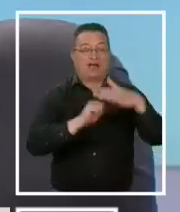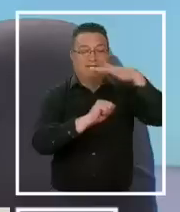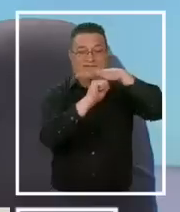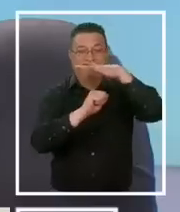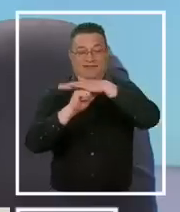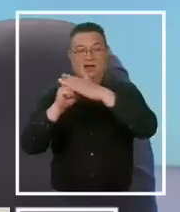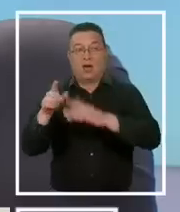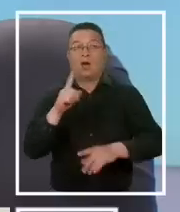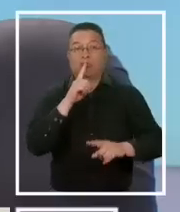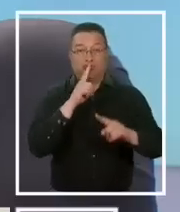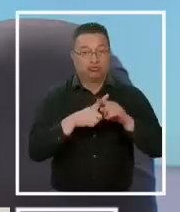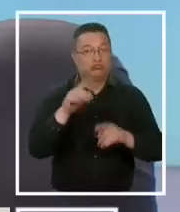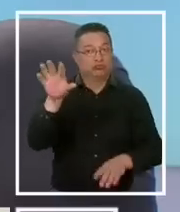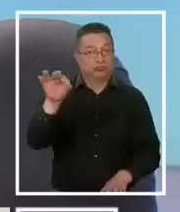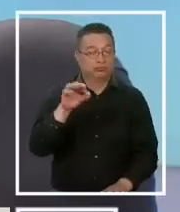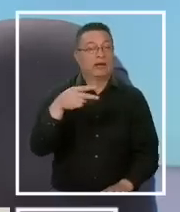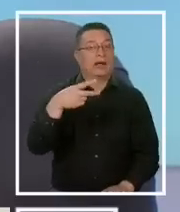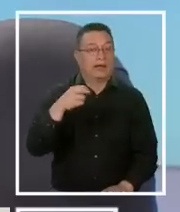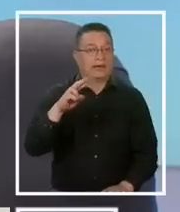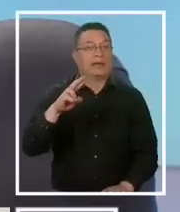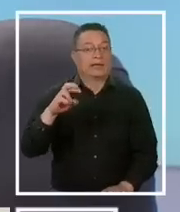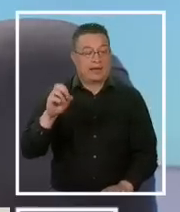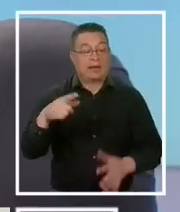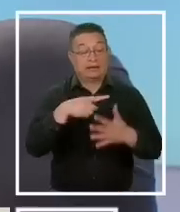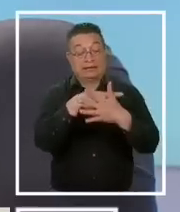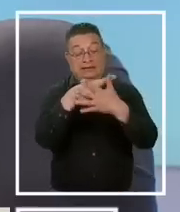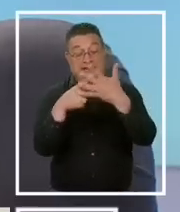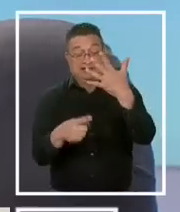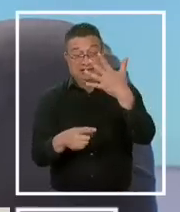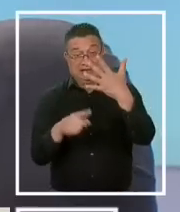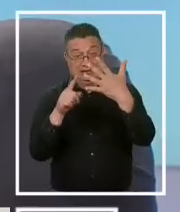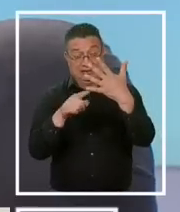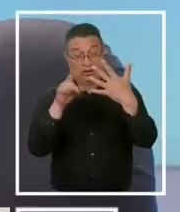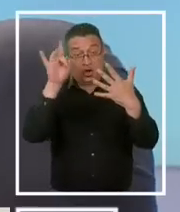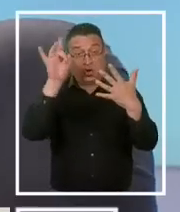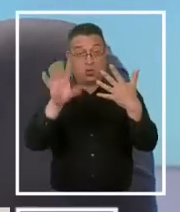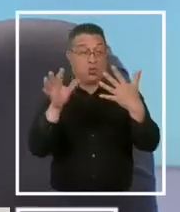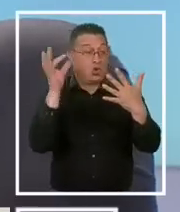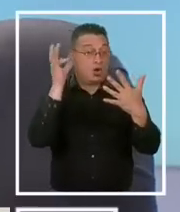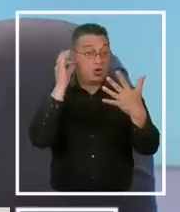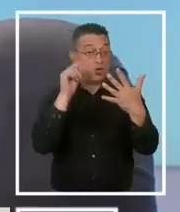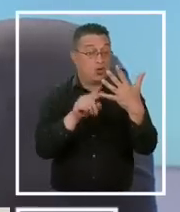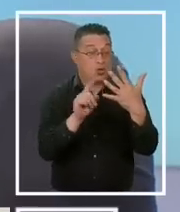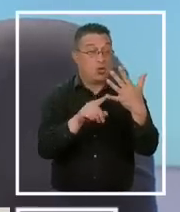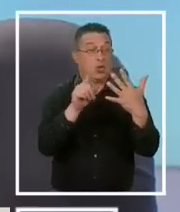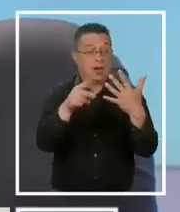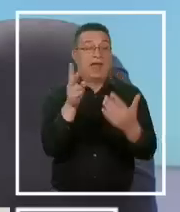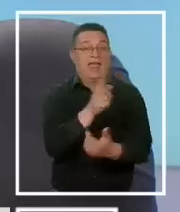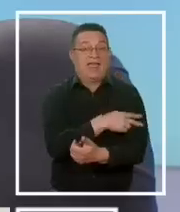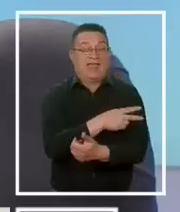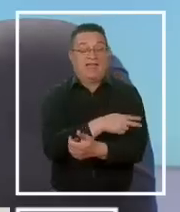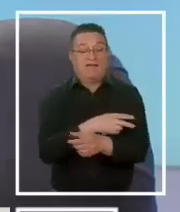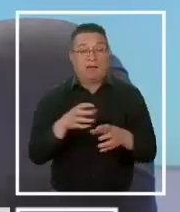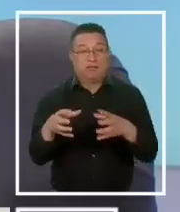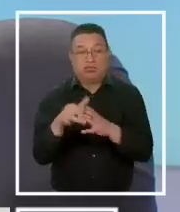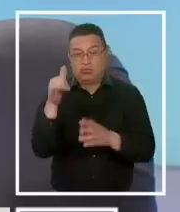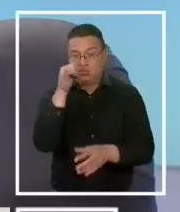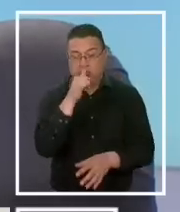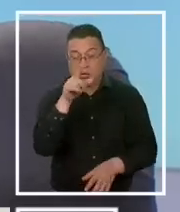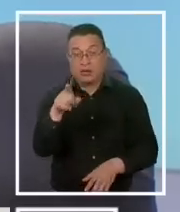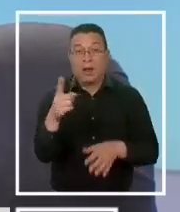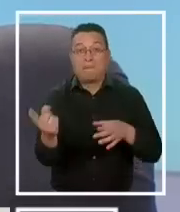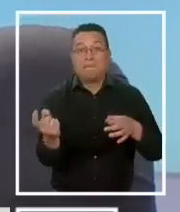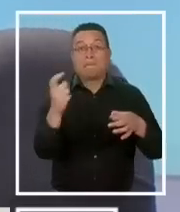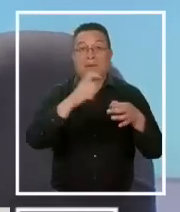se le venga a la cabeza el nombre de mar terrera que de la esquina es la única entiendo yo que bueno es actual jefa de la unidad anticorrupción pertenece